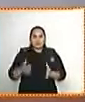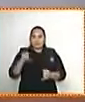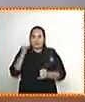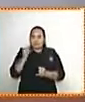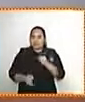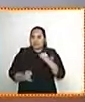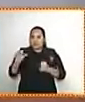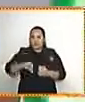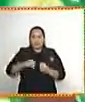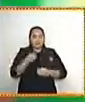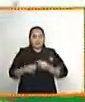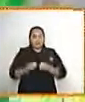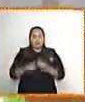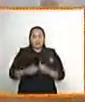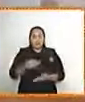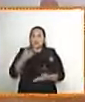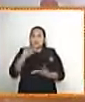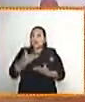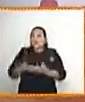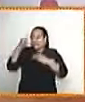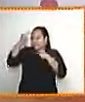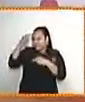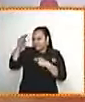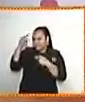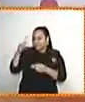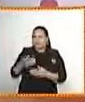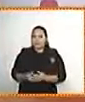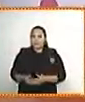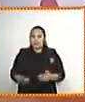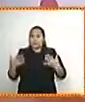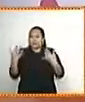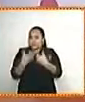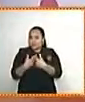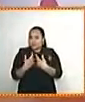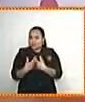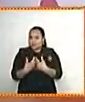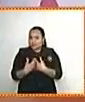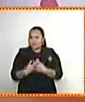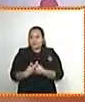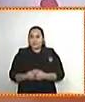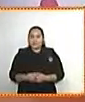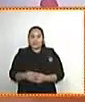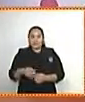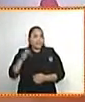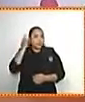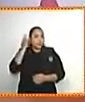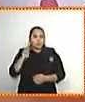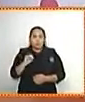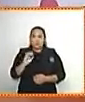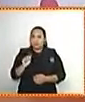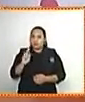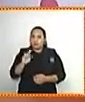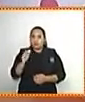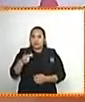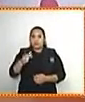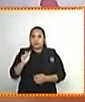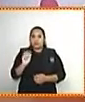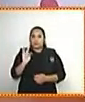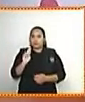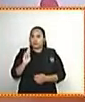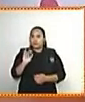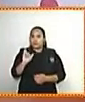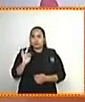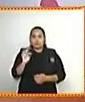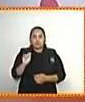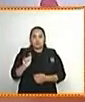finalizamos este sorteo con una excelente noticia, y es que me encuentro con la bonita compañía de Margarita Hernández, quien está aquí para darle la